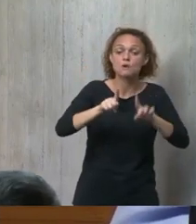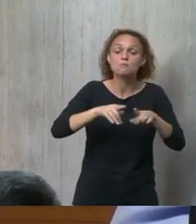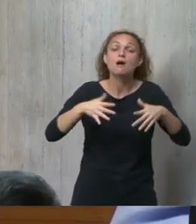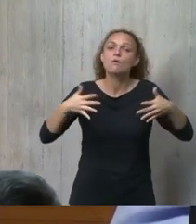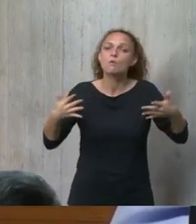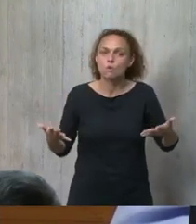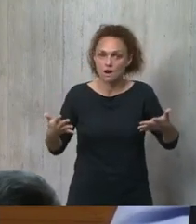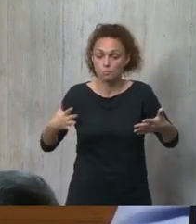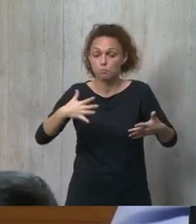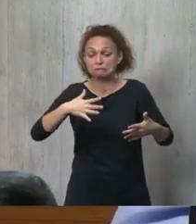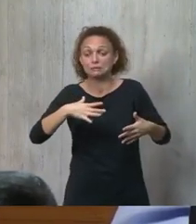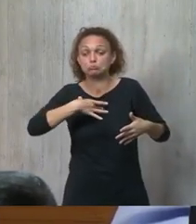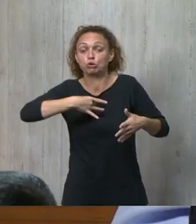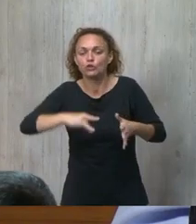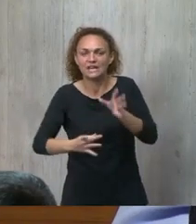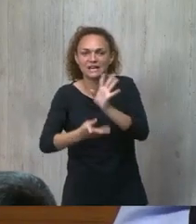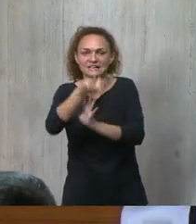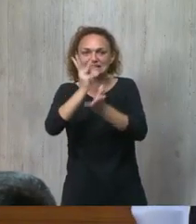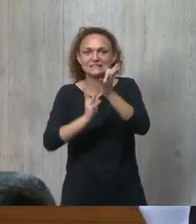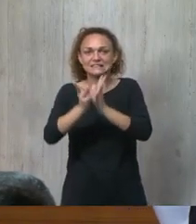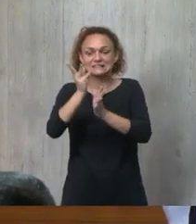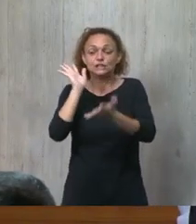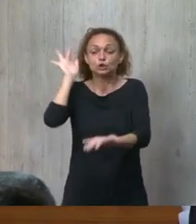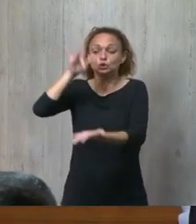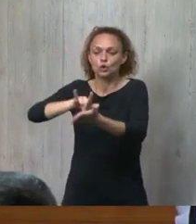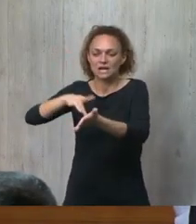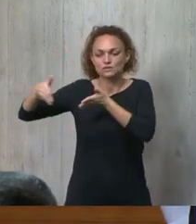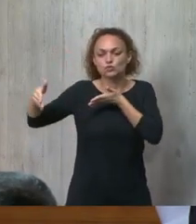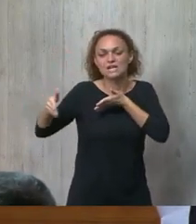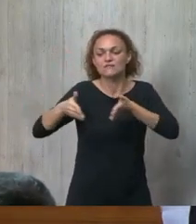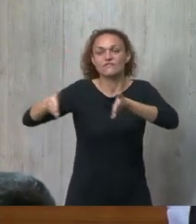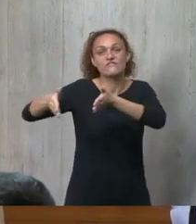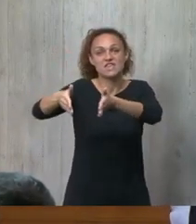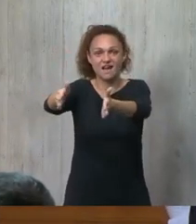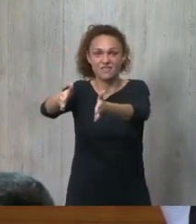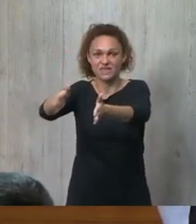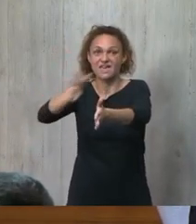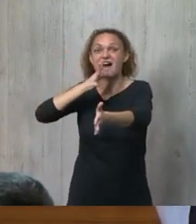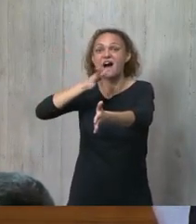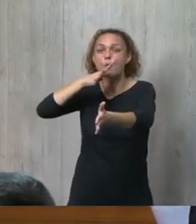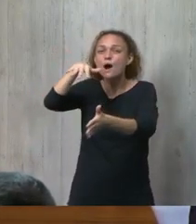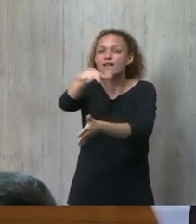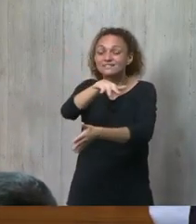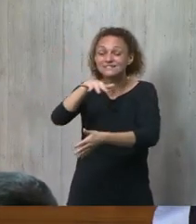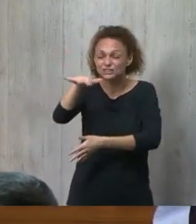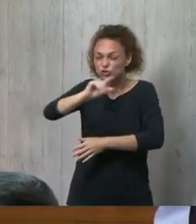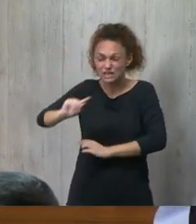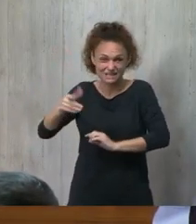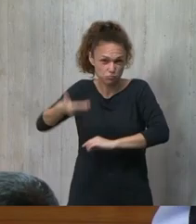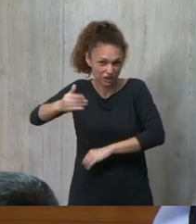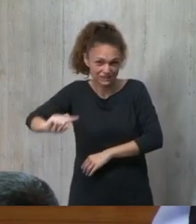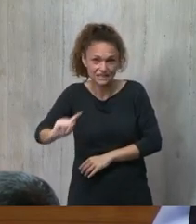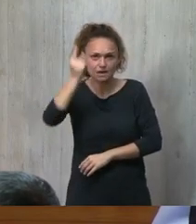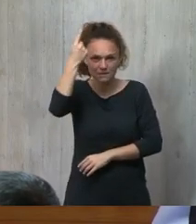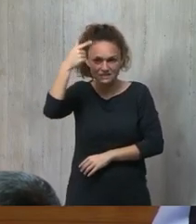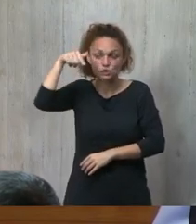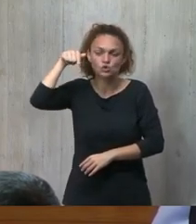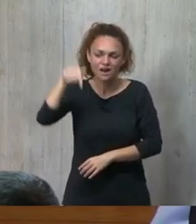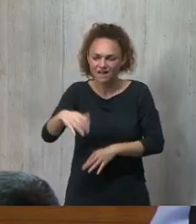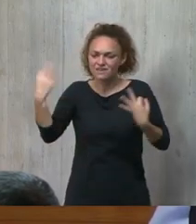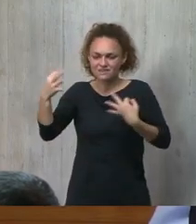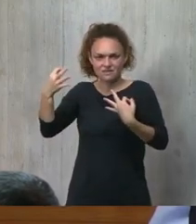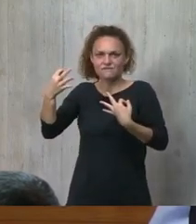las vías de abastecimiento de agua más importantes de la zona. Hubo que actuar en ese espacio para evitar que